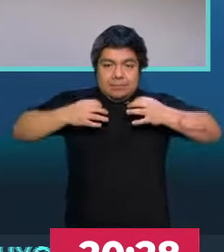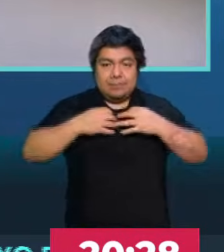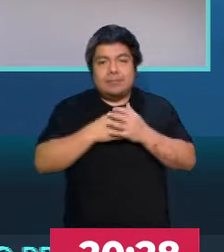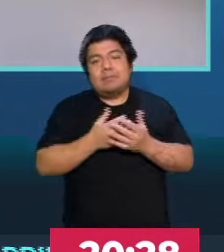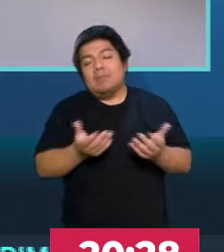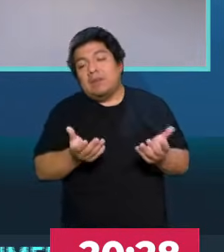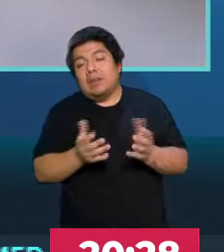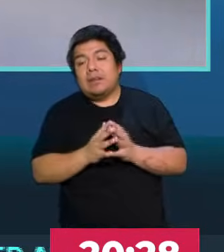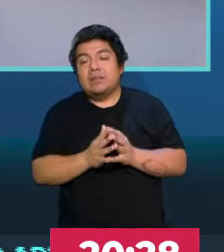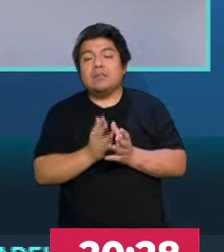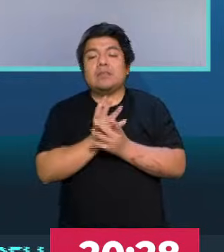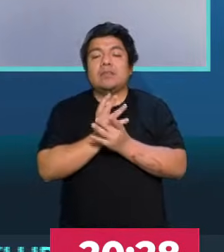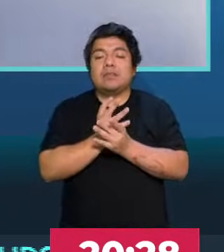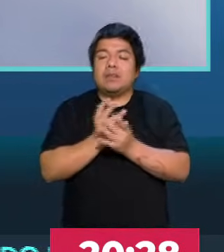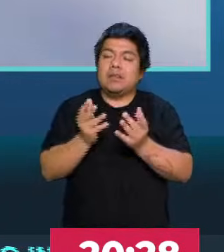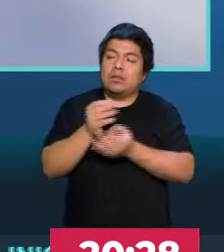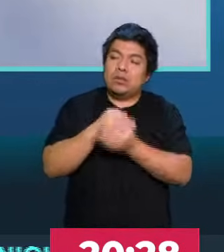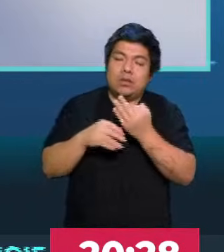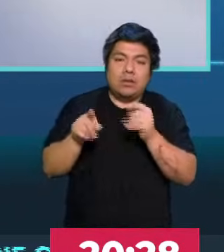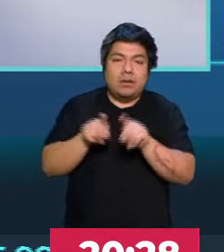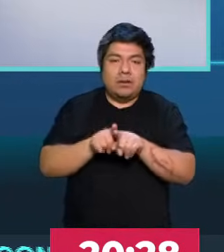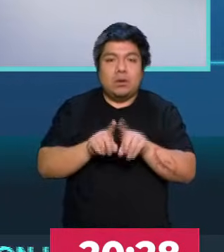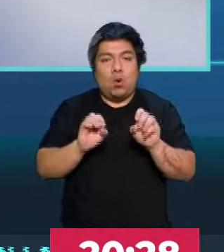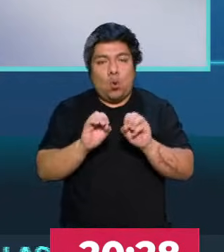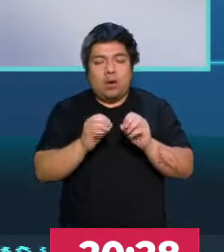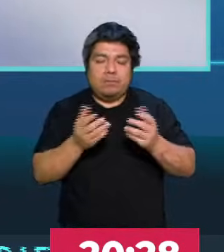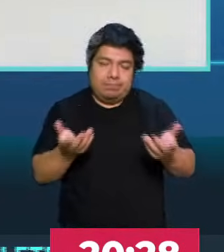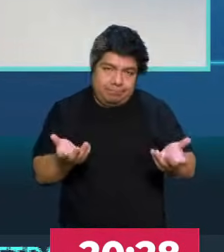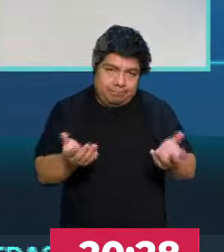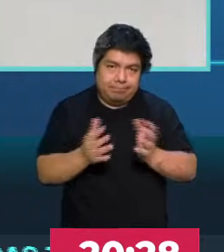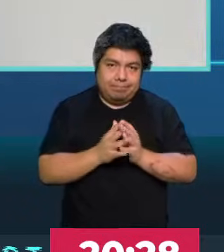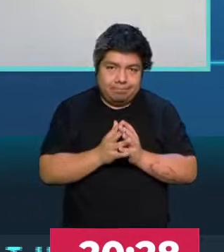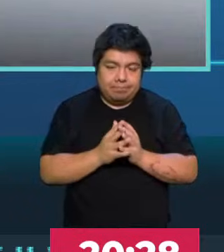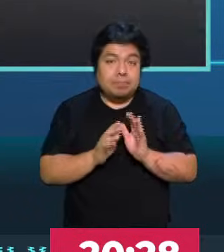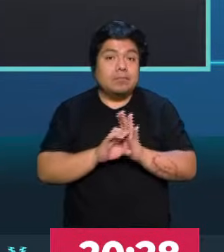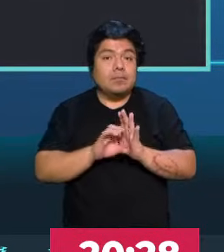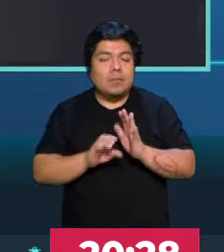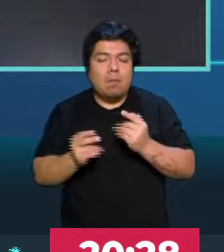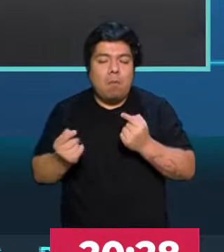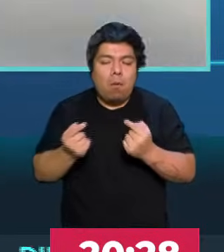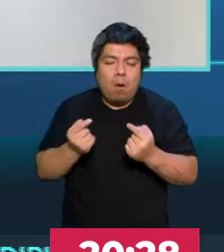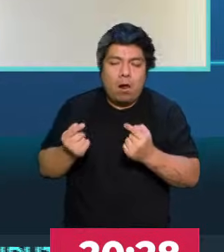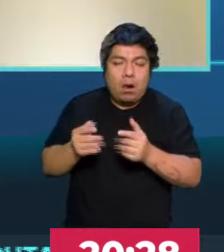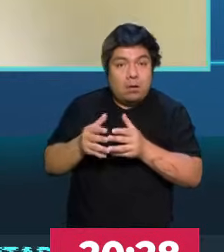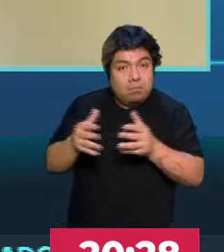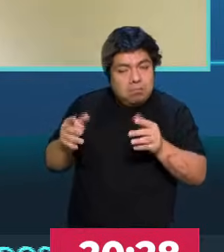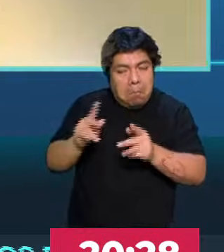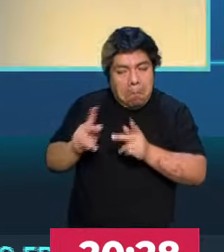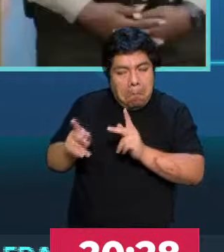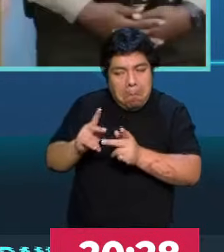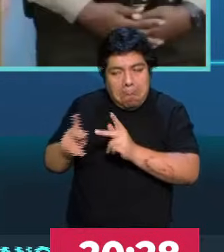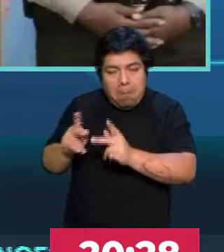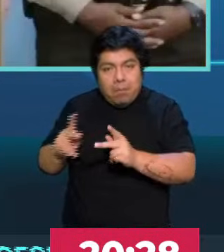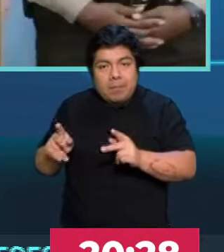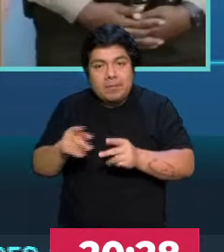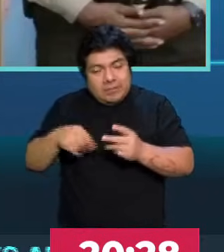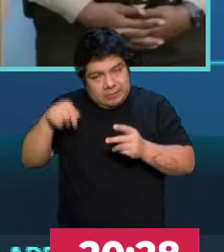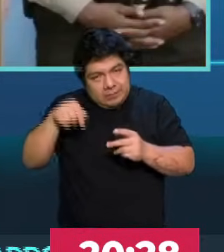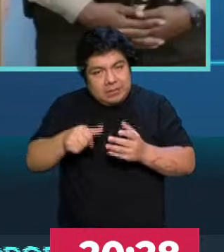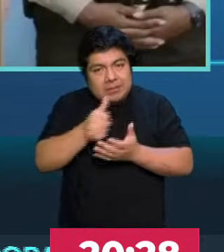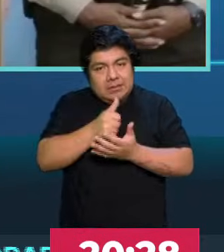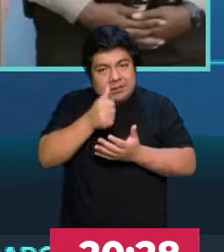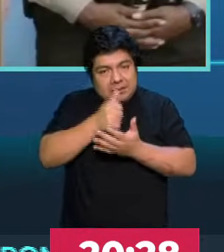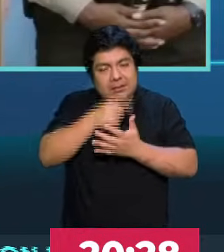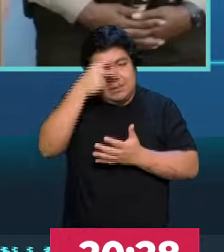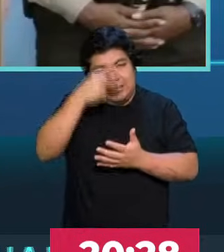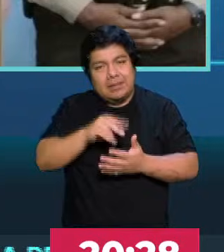que síganme los buenos, no, pero sí en el sentido de que como que ha habido un debate mucho más amplio, las propias características de nuestra ciudad lo